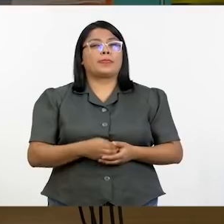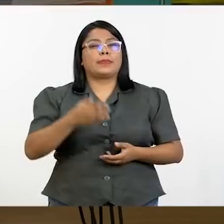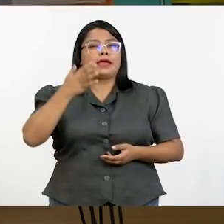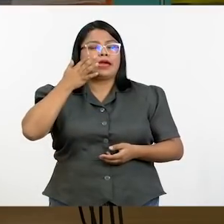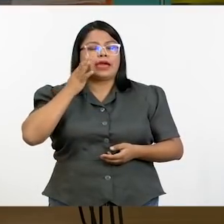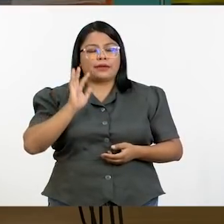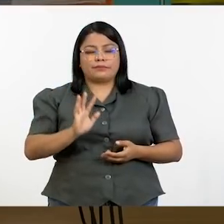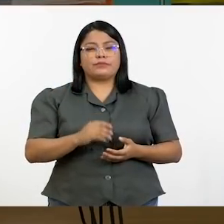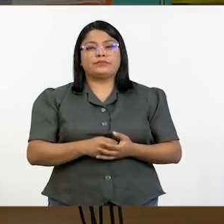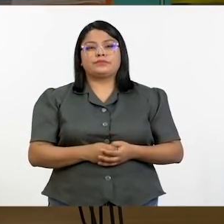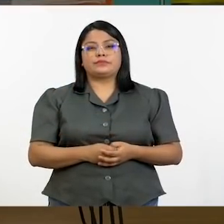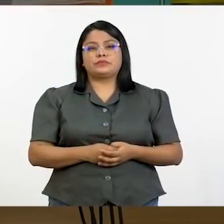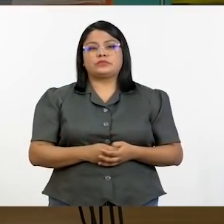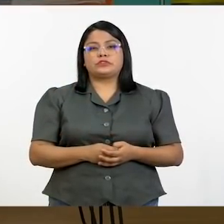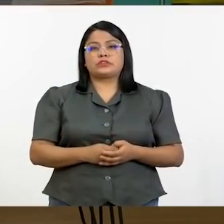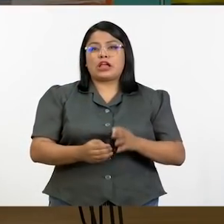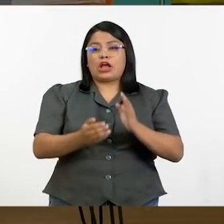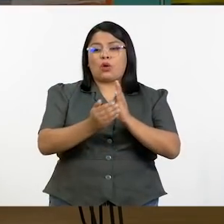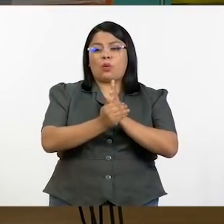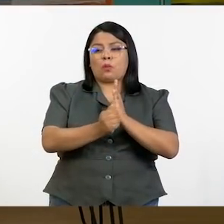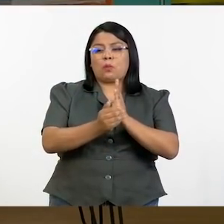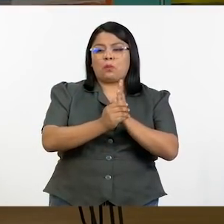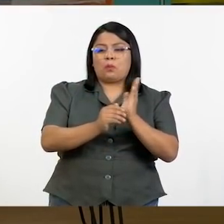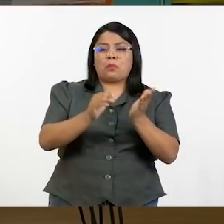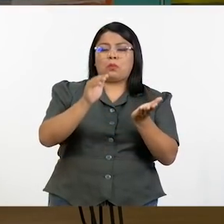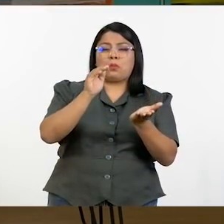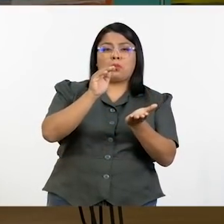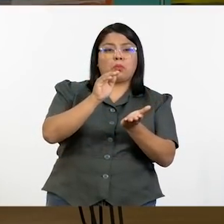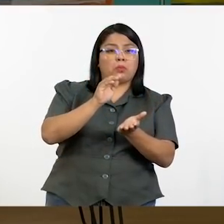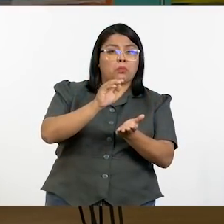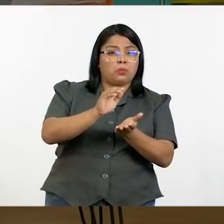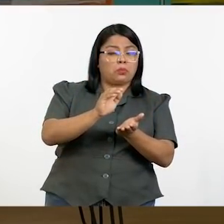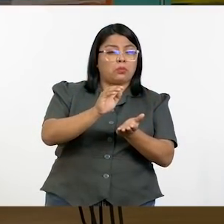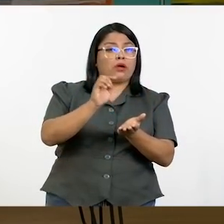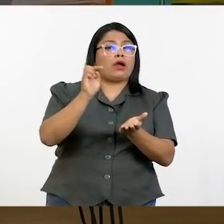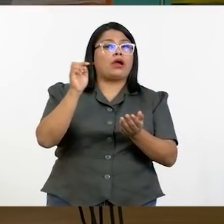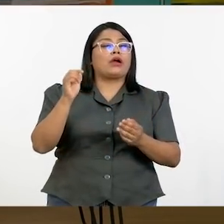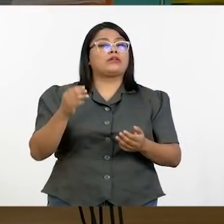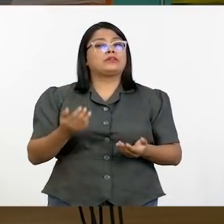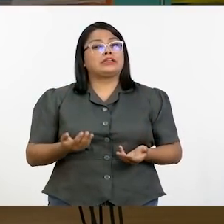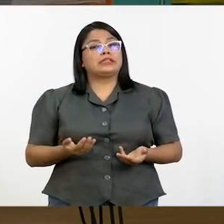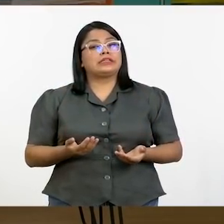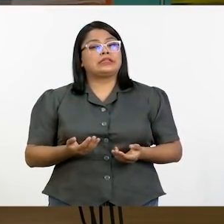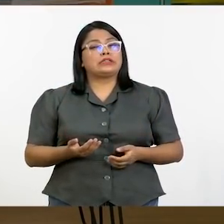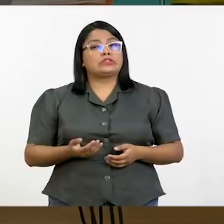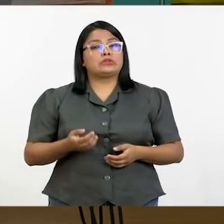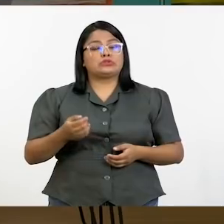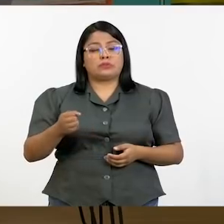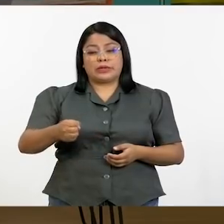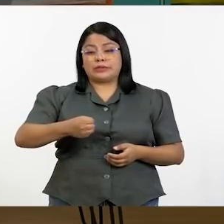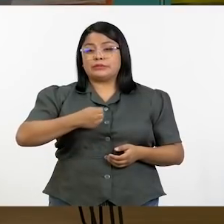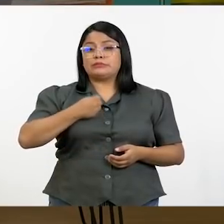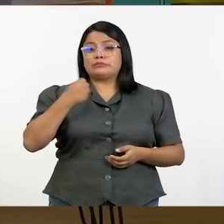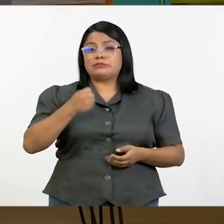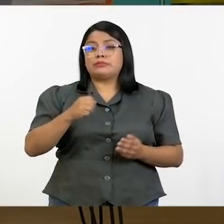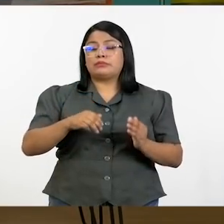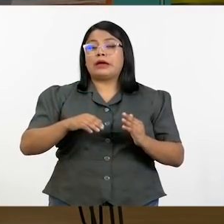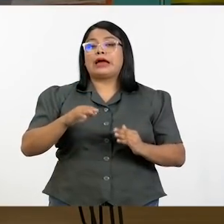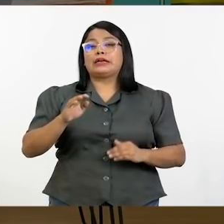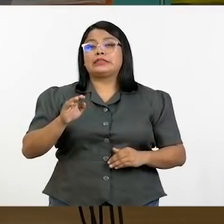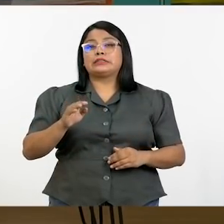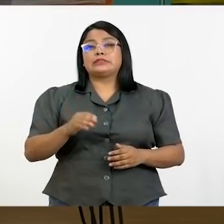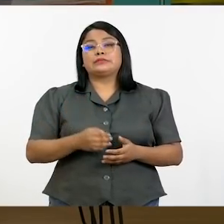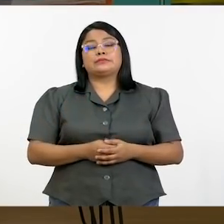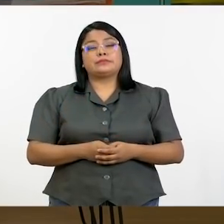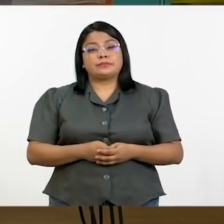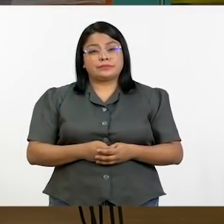Por ejemplo, encontramos las competencias de la unidad, que son las competencias a las que les vamos a dar prioridad o las